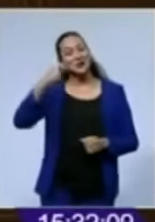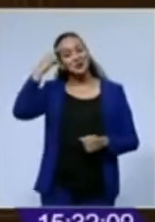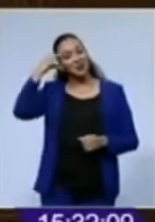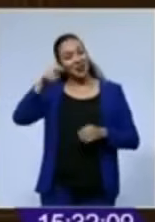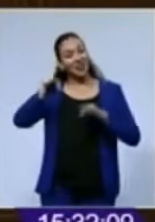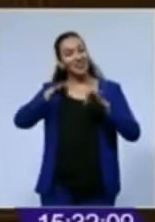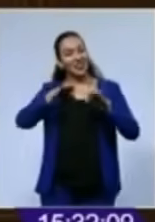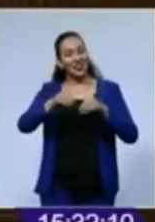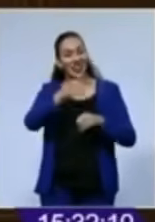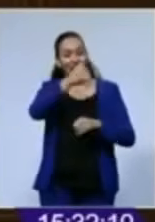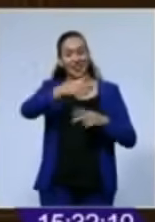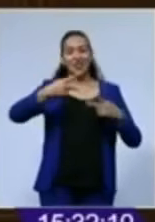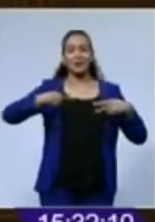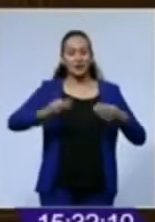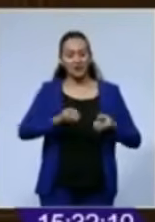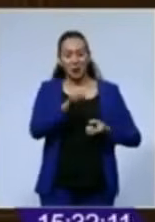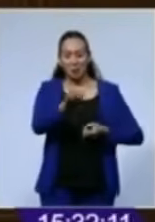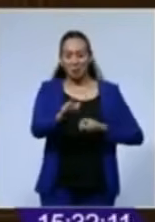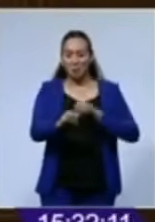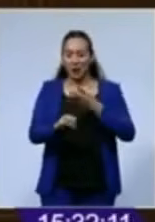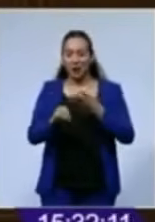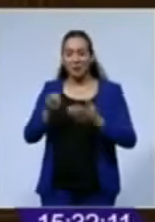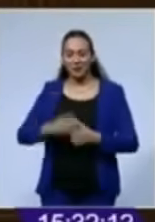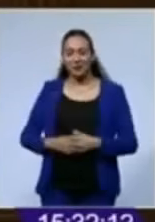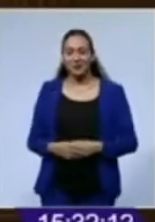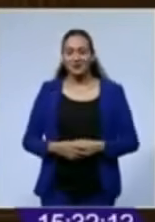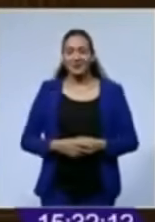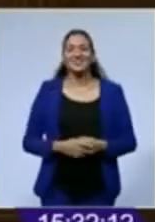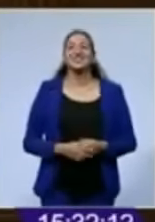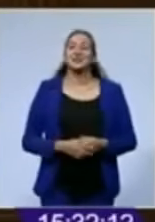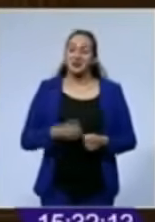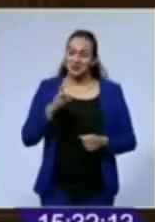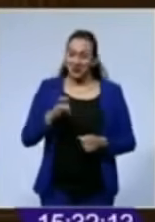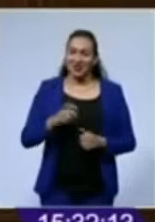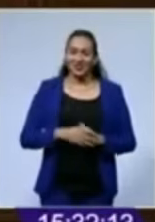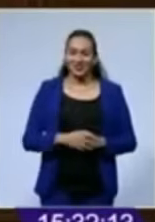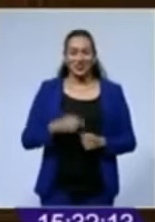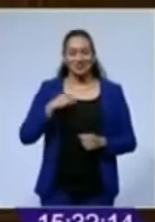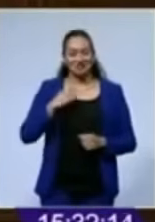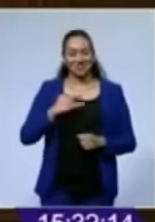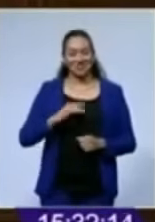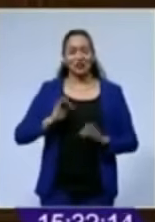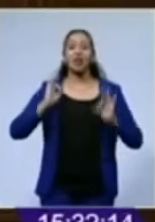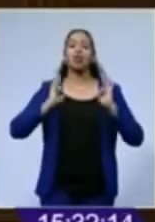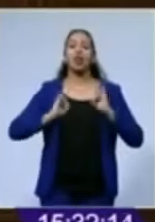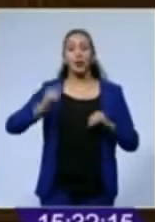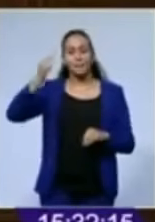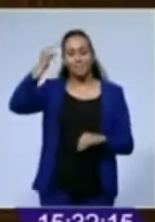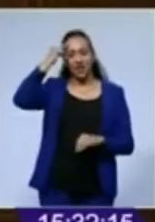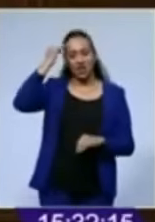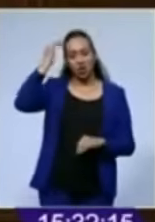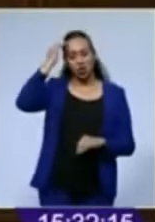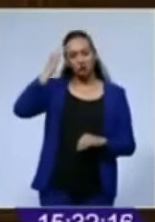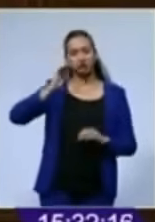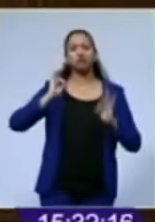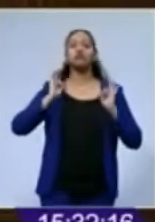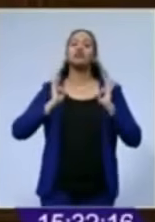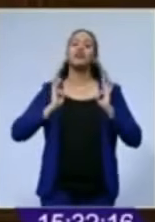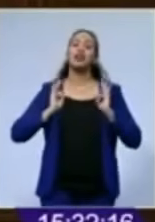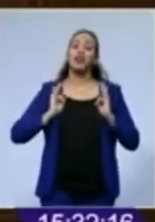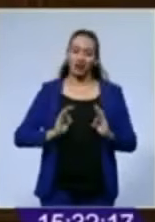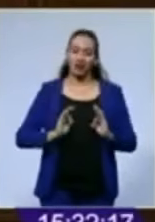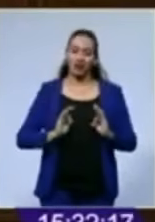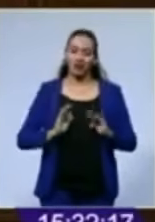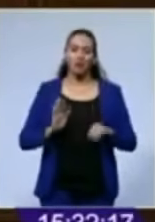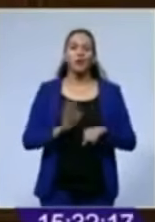defraudación fiscal particularmente de Electra de grupo Salinas grupo Salinas de Salinas pliego durante su presidencia